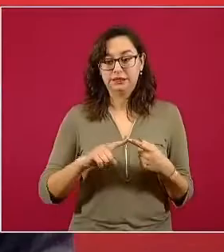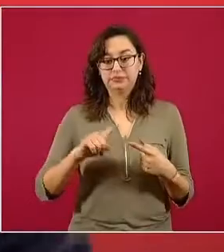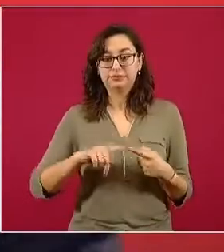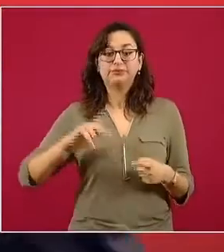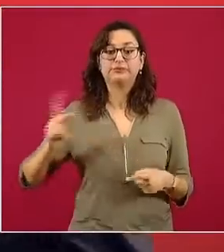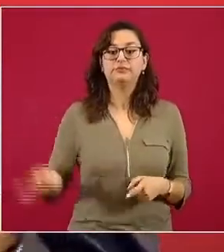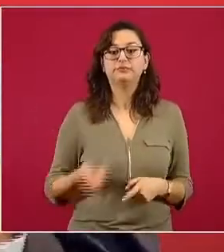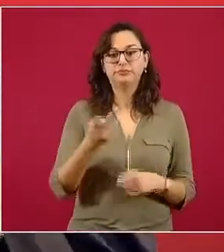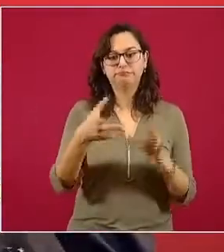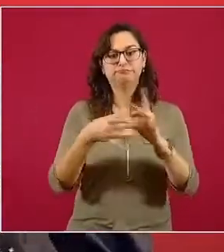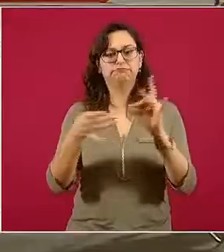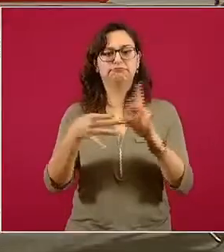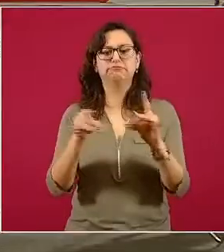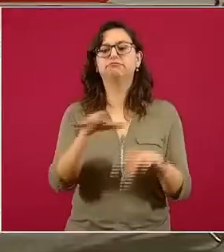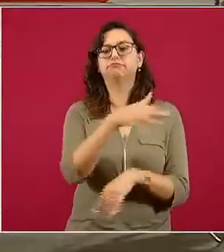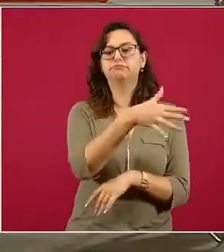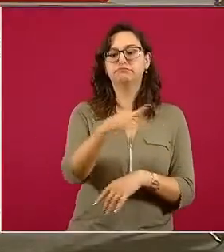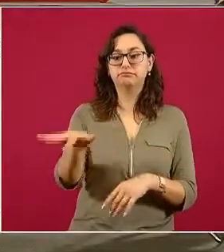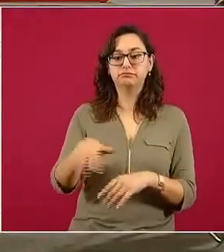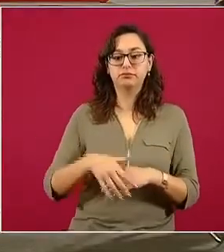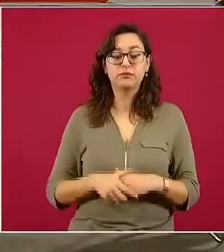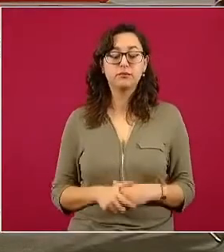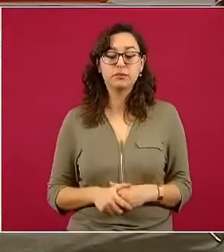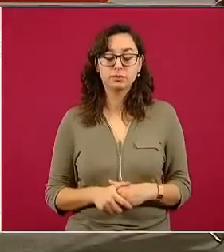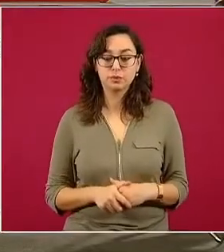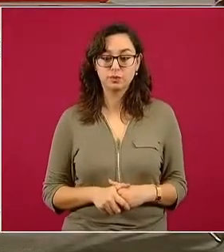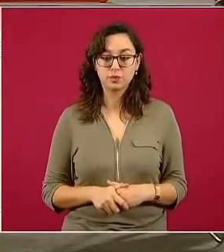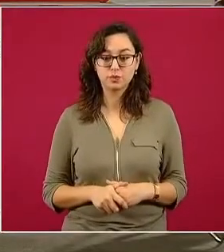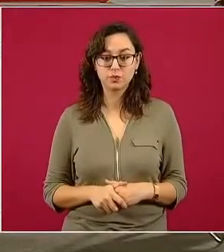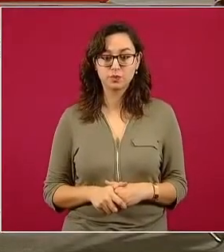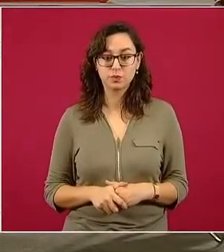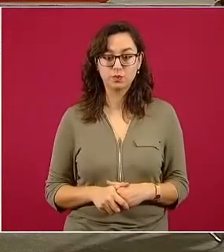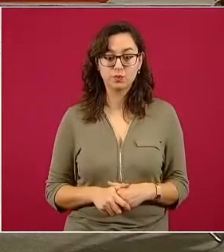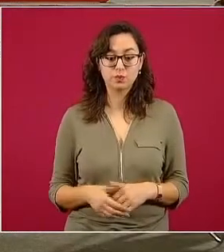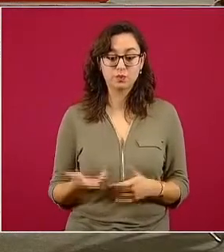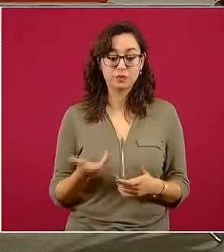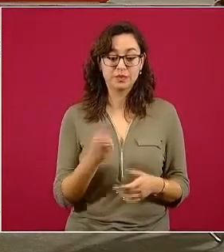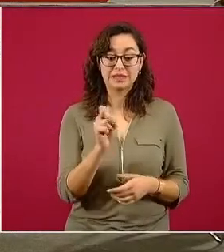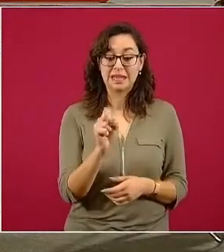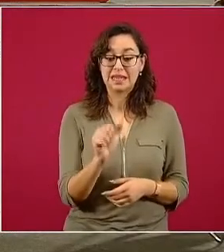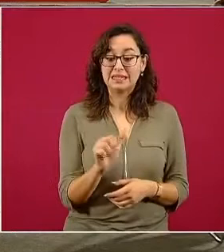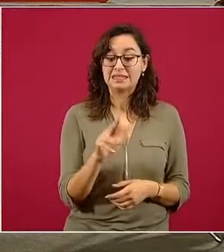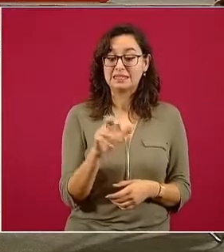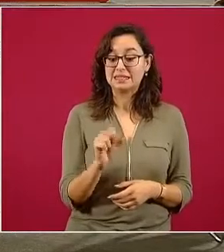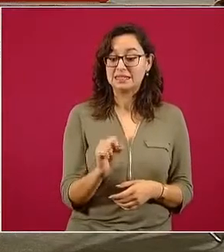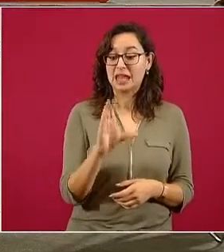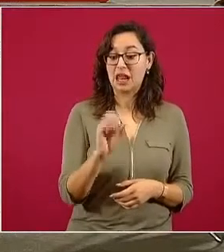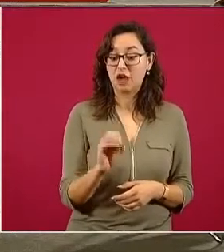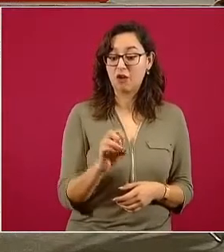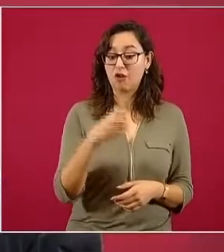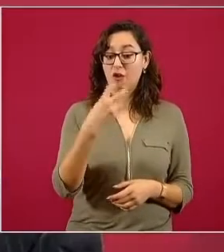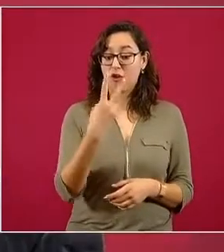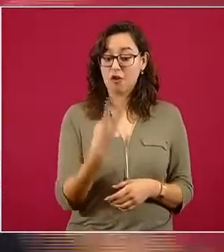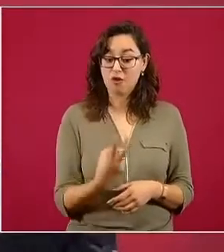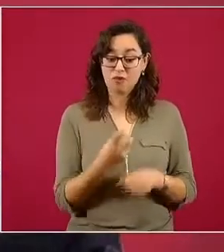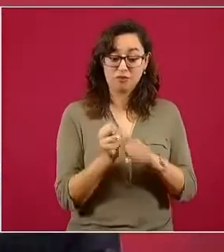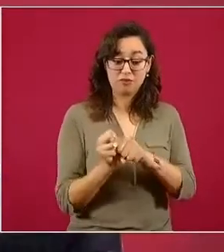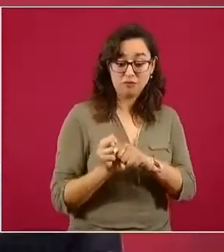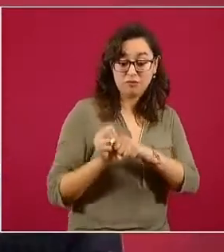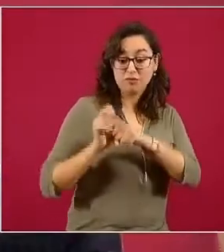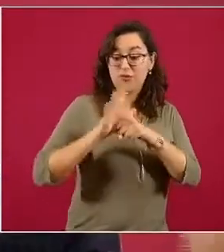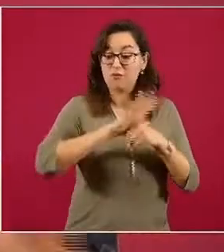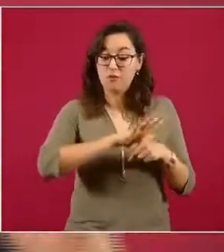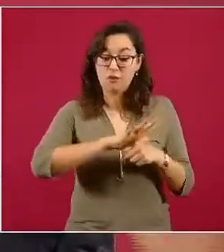términos generales, Política Nacional de Vacunación contra el virus SARS-CoV-2 para prevenir COVID-19 es un programa